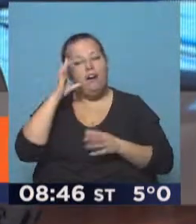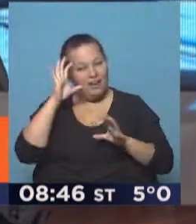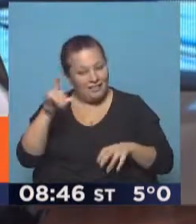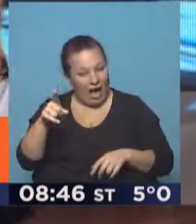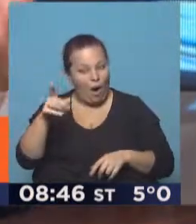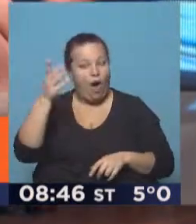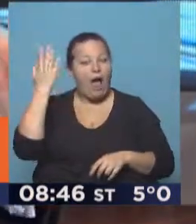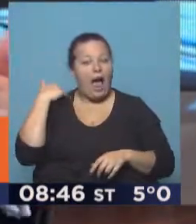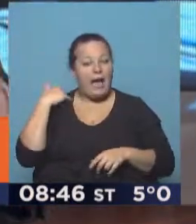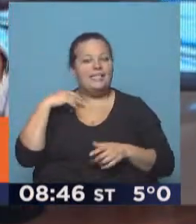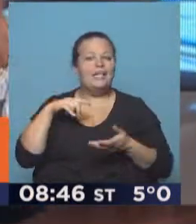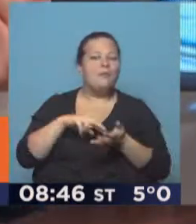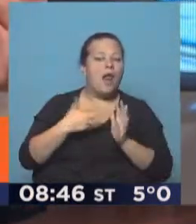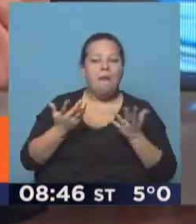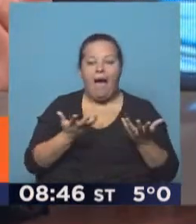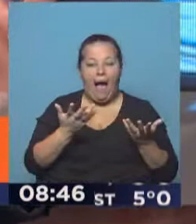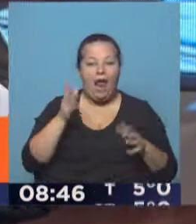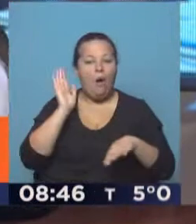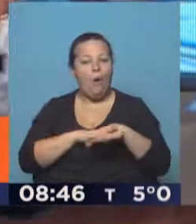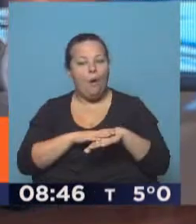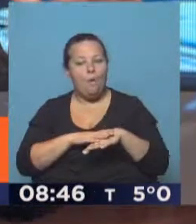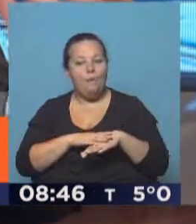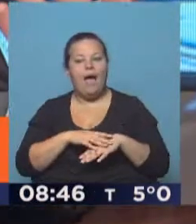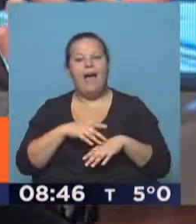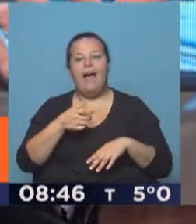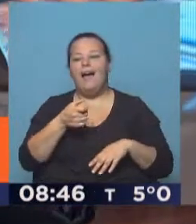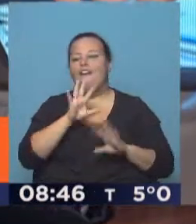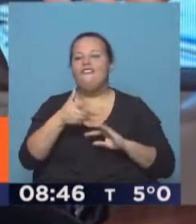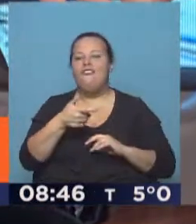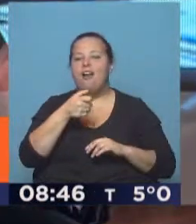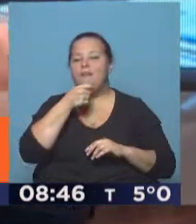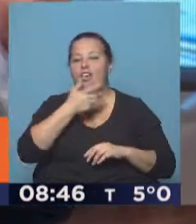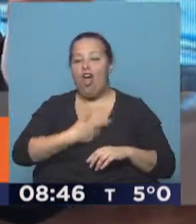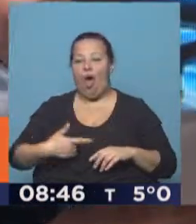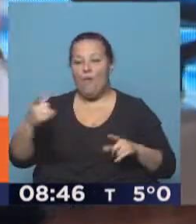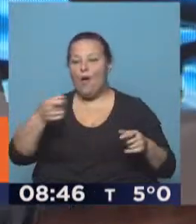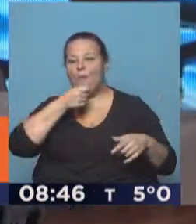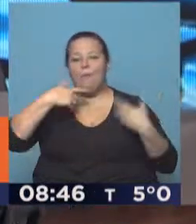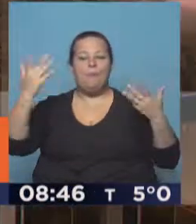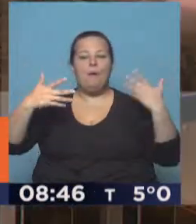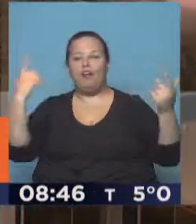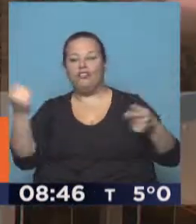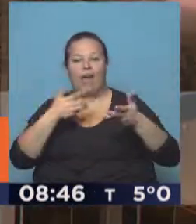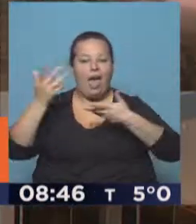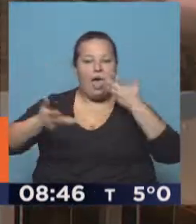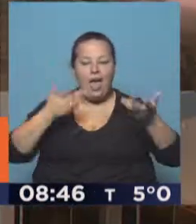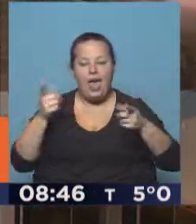cierto?, que cuando había algún tipo de causa, algún tipo de acusación, por los micrófonos oficiales todos salían, ¿no es cierto?,